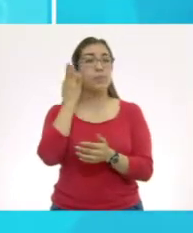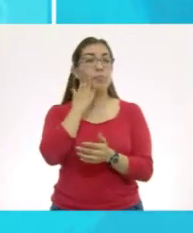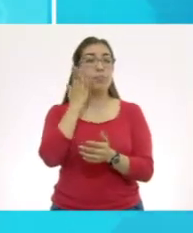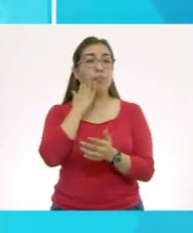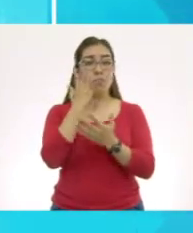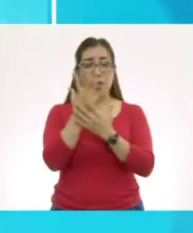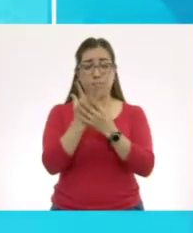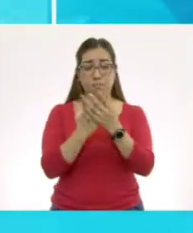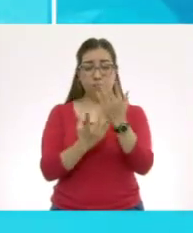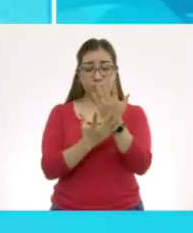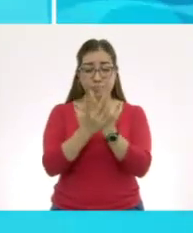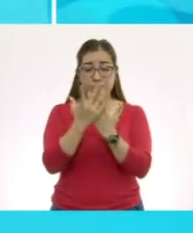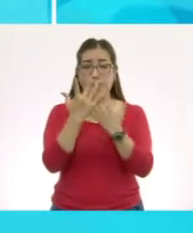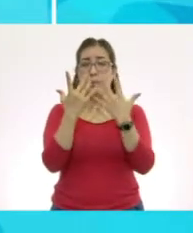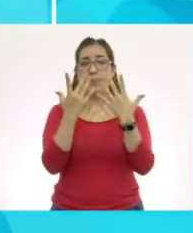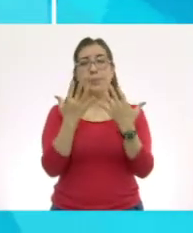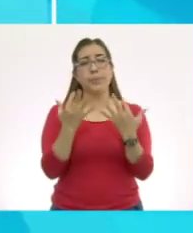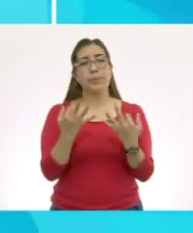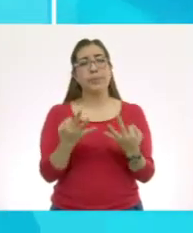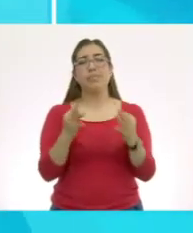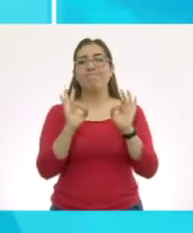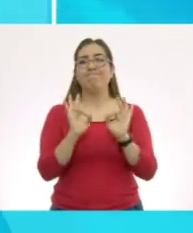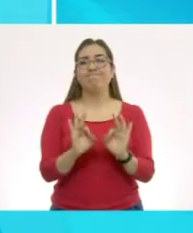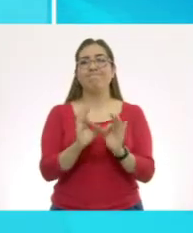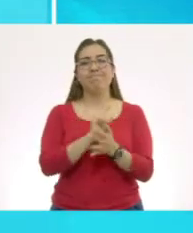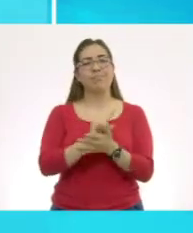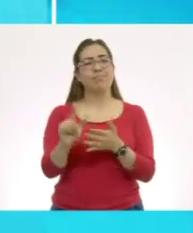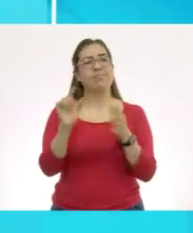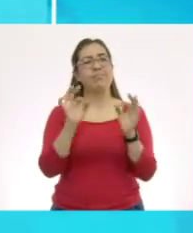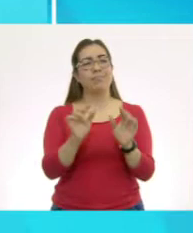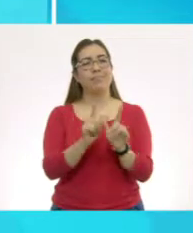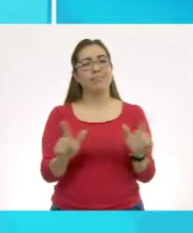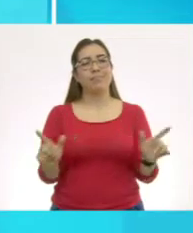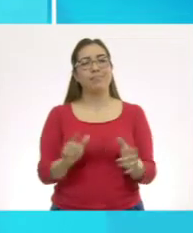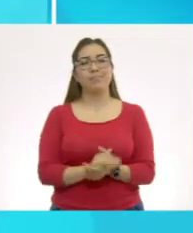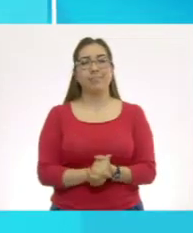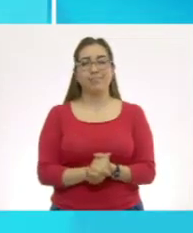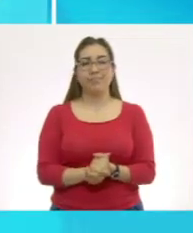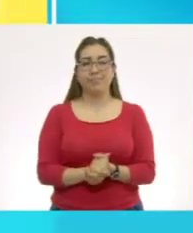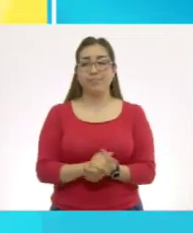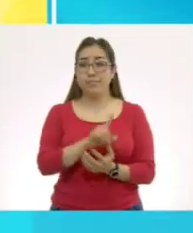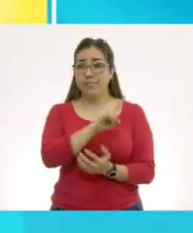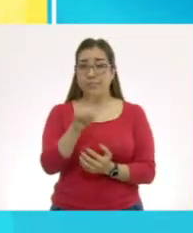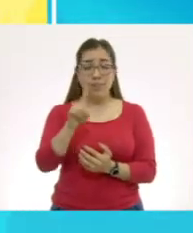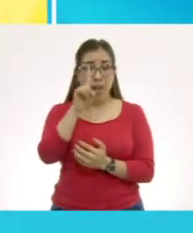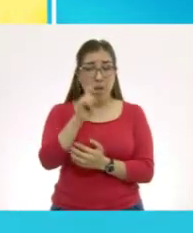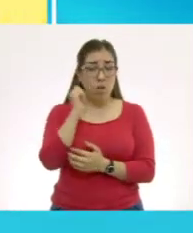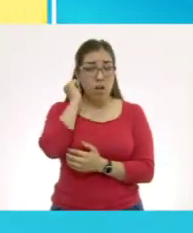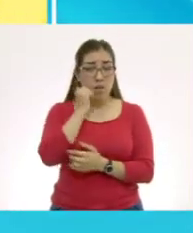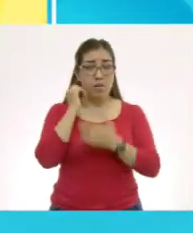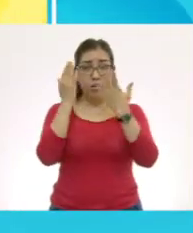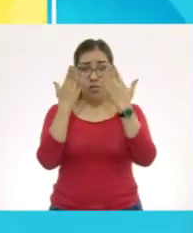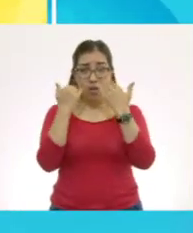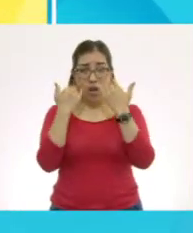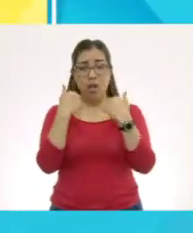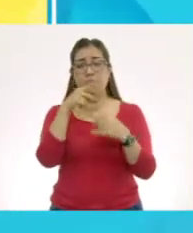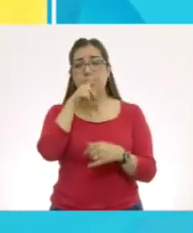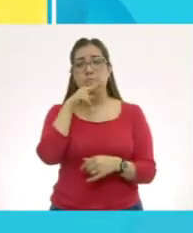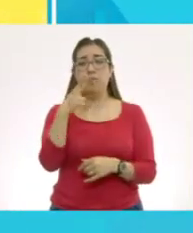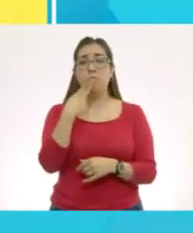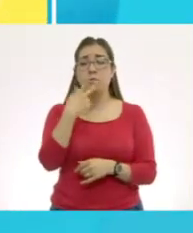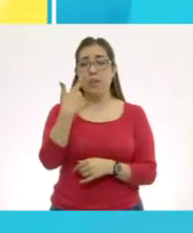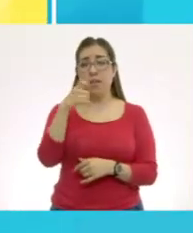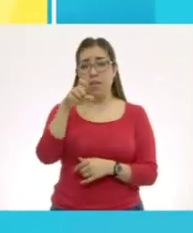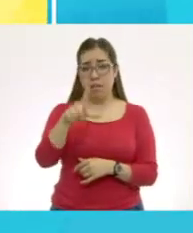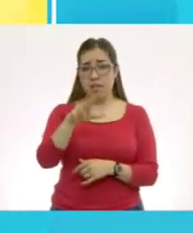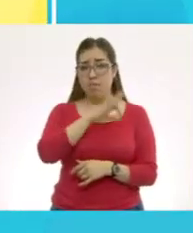toalla. ¡Y listo! ¡Tus manos están limpias! Si no tienes agua y jabón, usa